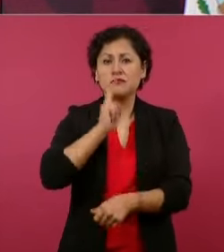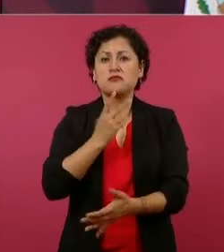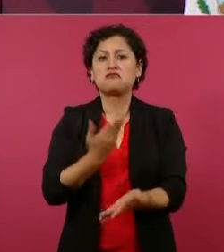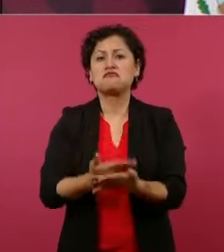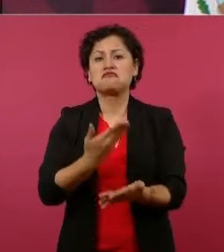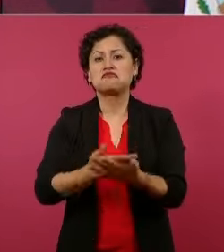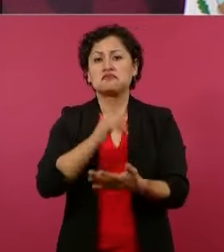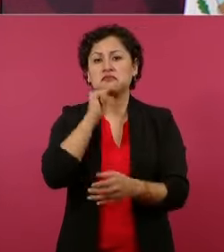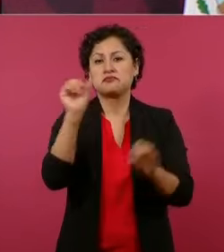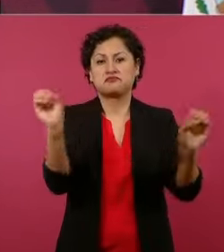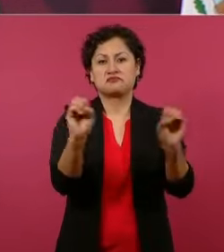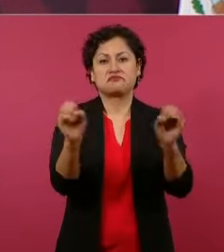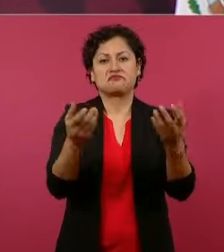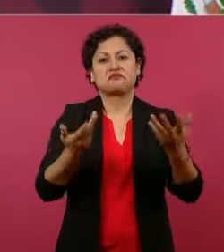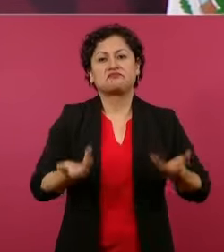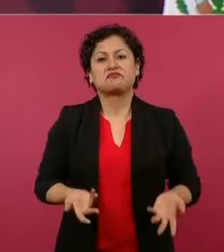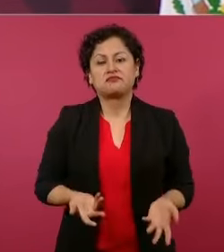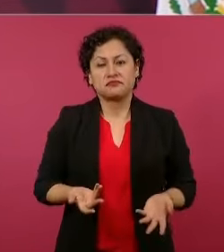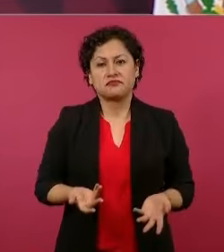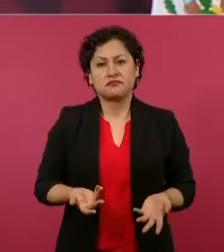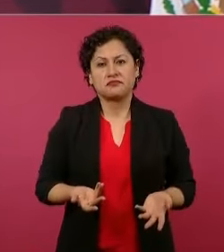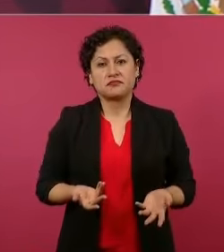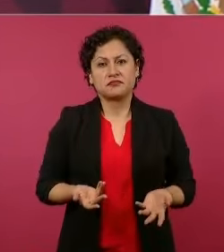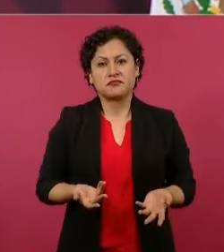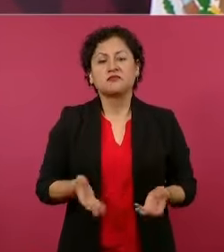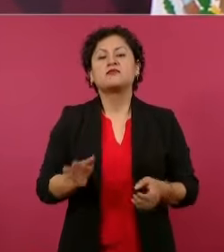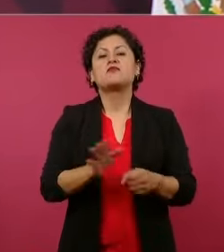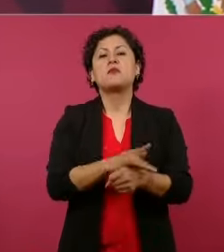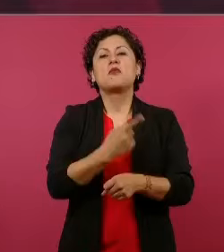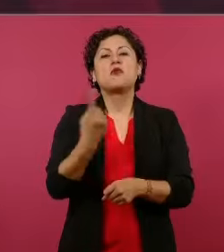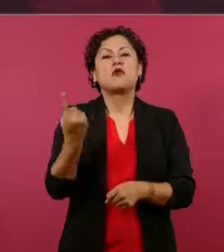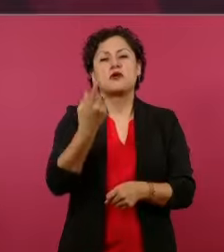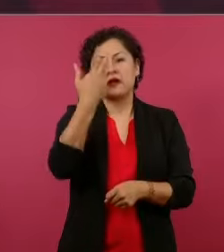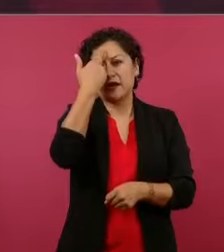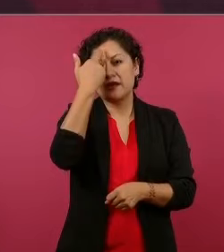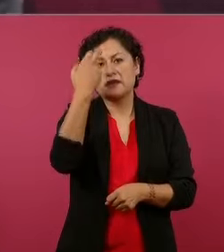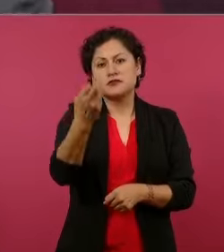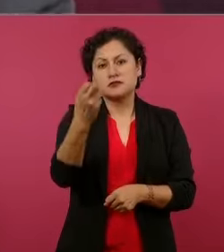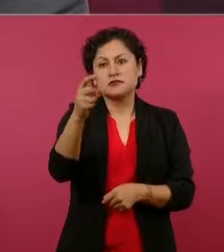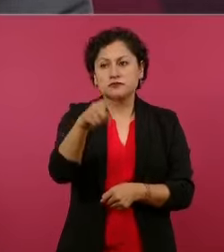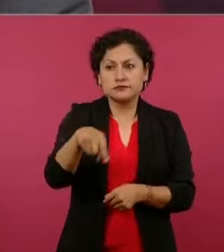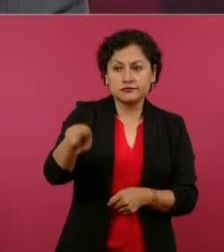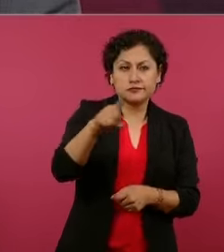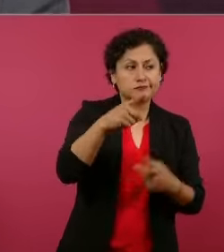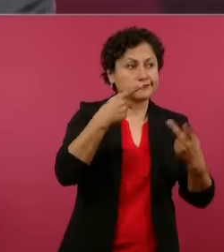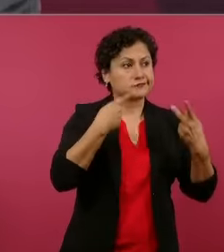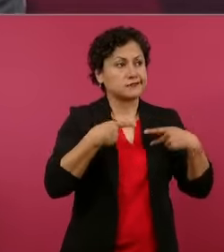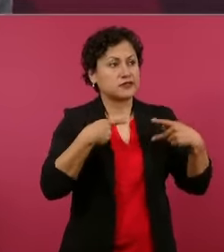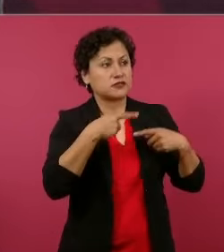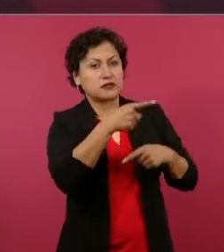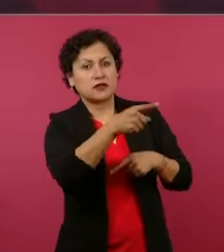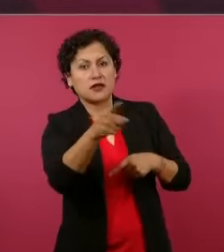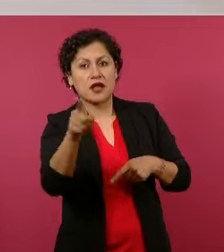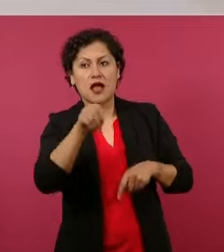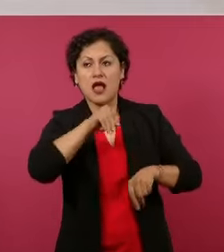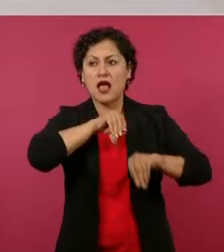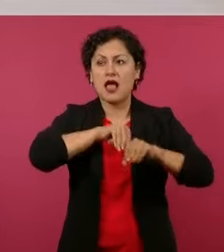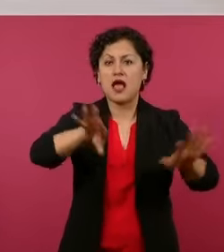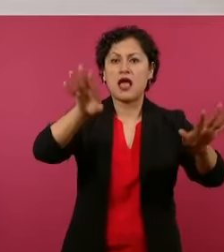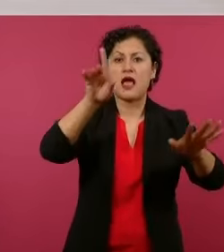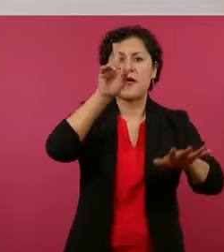porque gente que no tiene escrúpulos Morales de ninguna índole